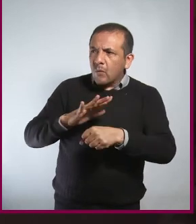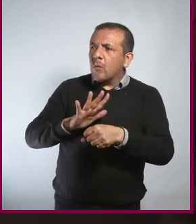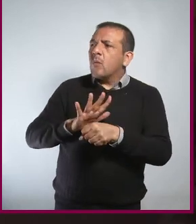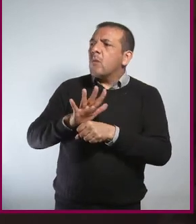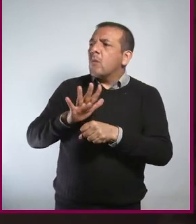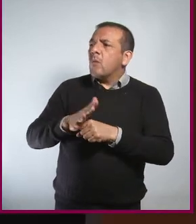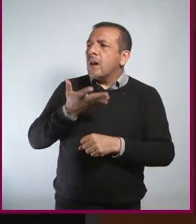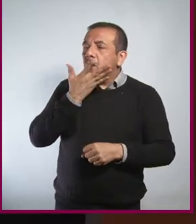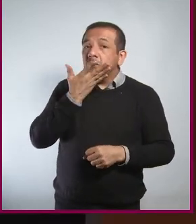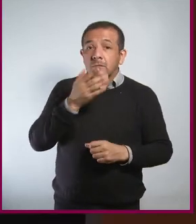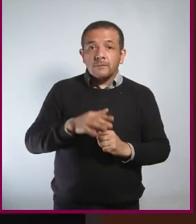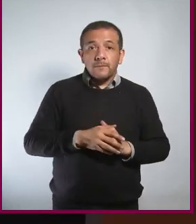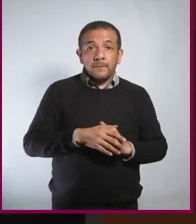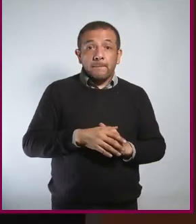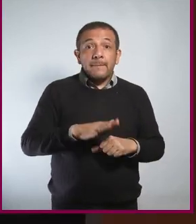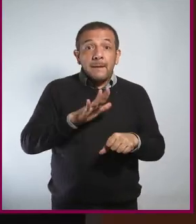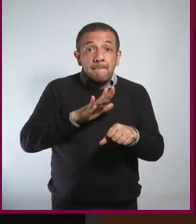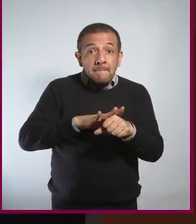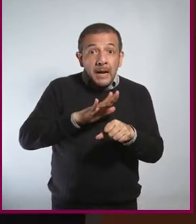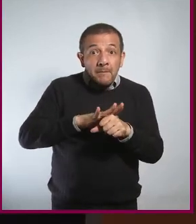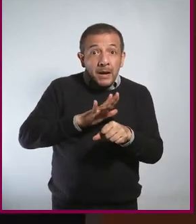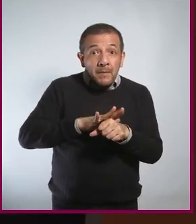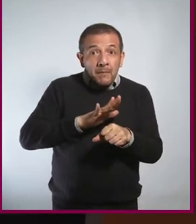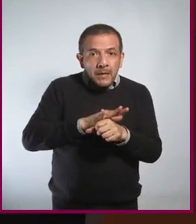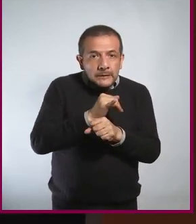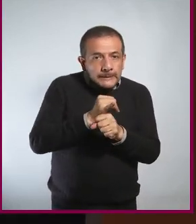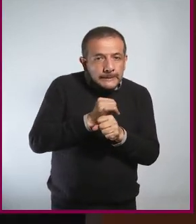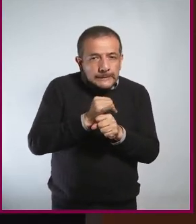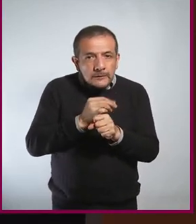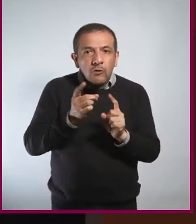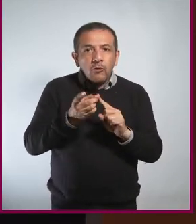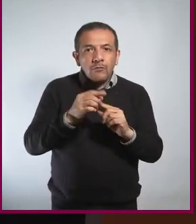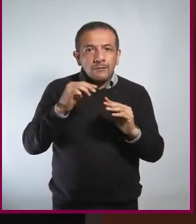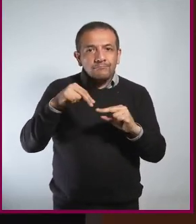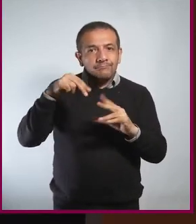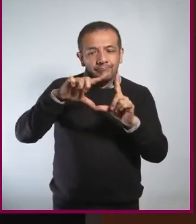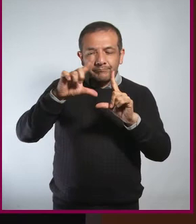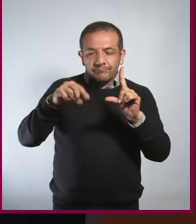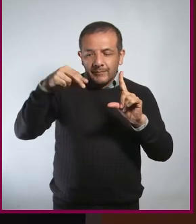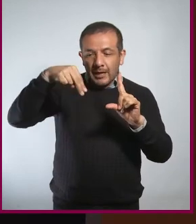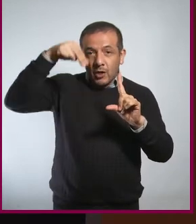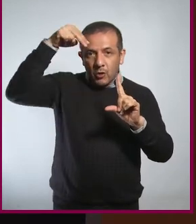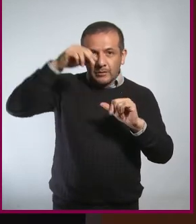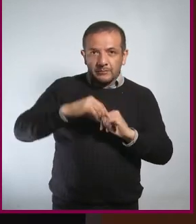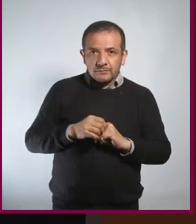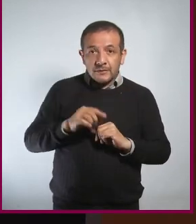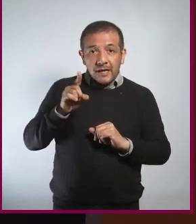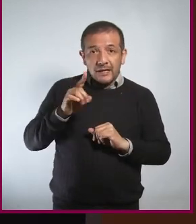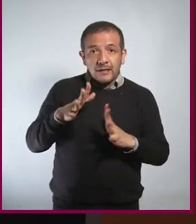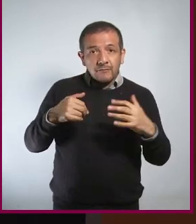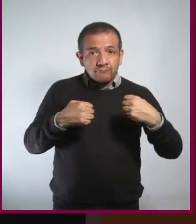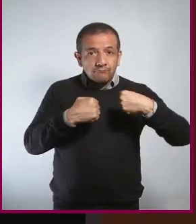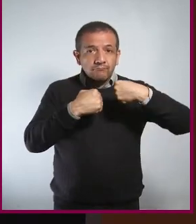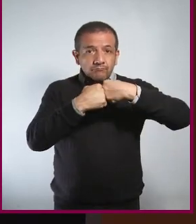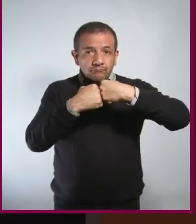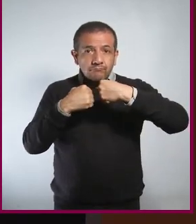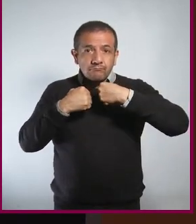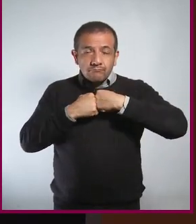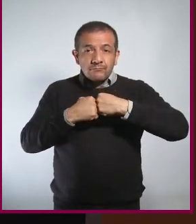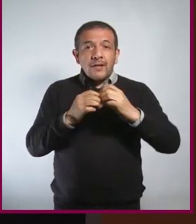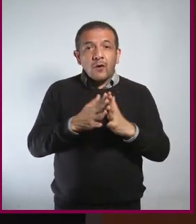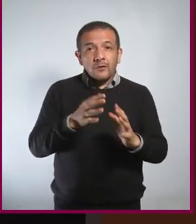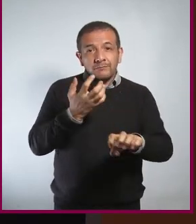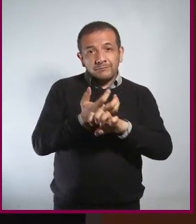más comunes? Donde más se ha investigado este fenómeno es en el norte del país, particularmente con los estados que colindan con